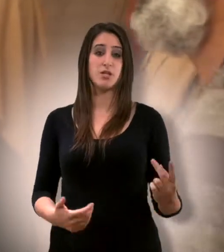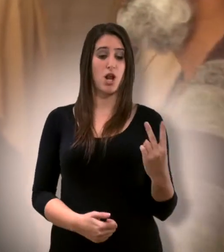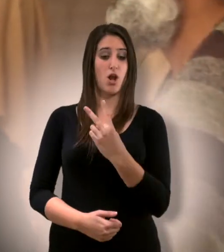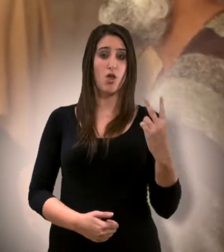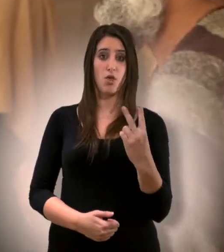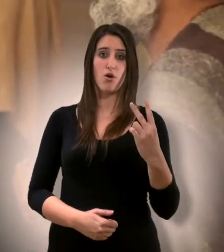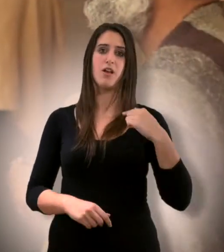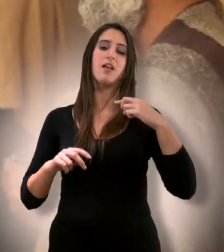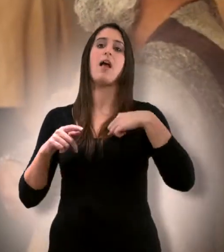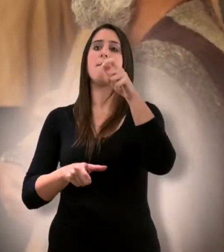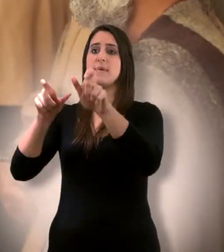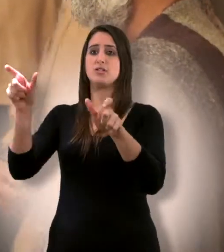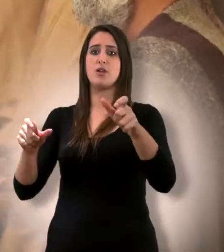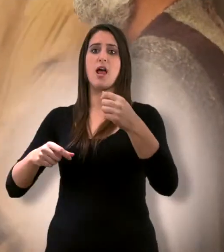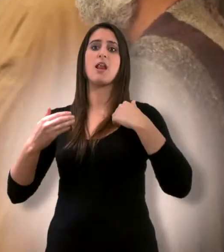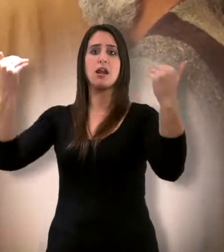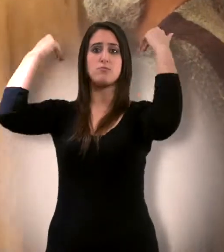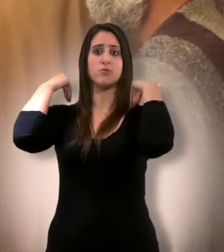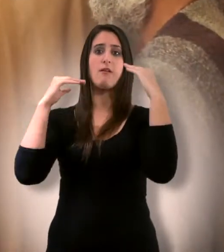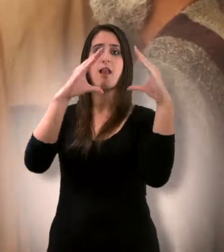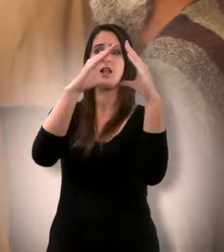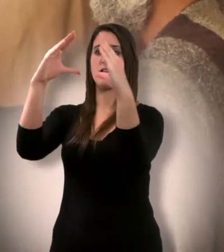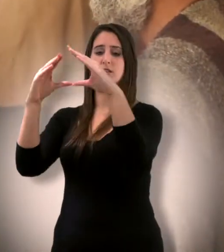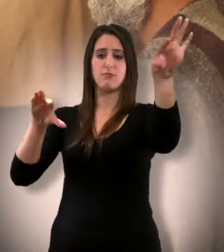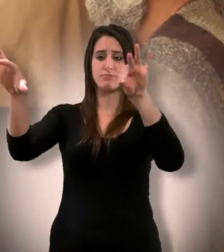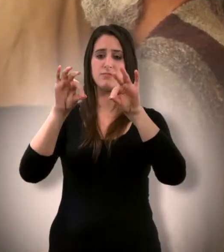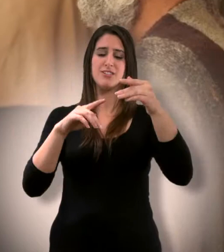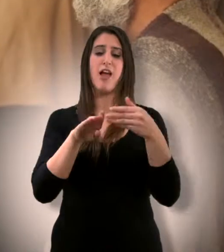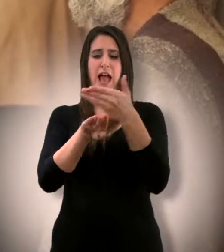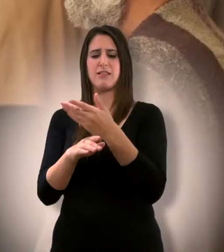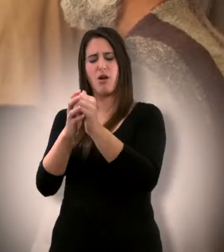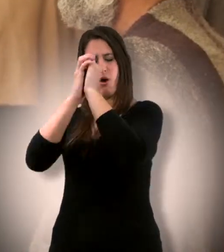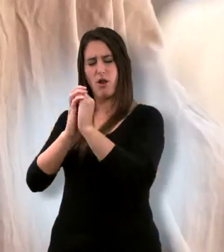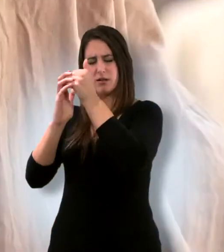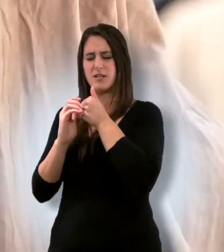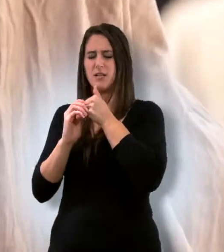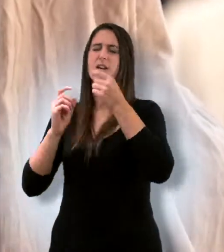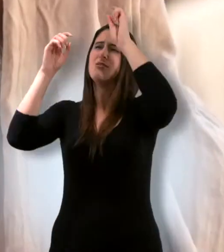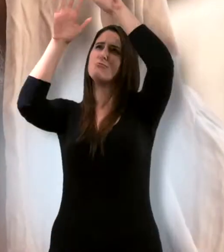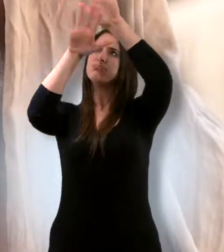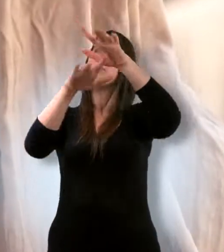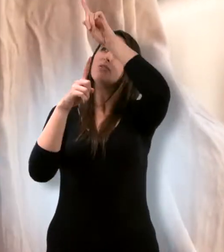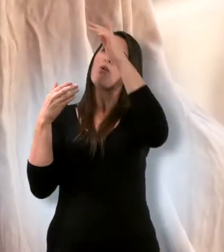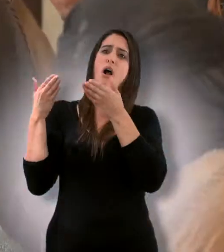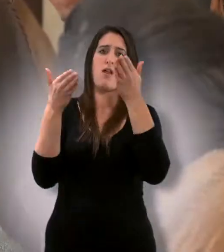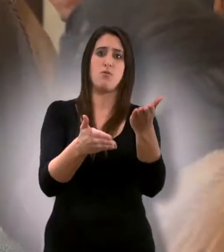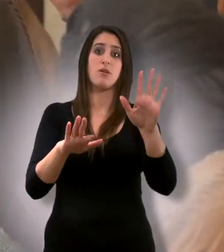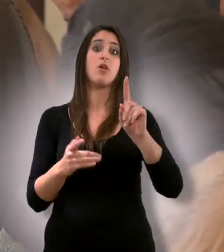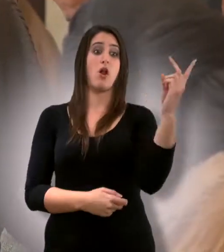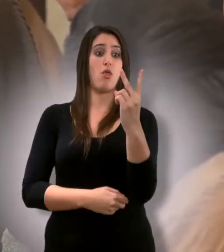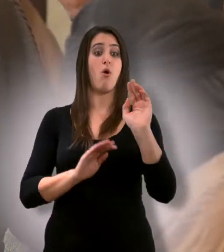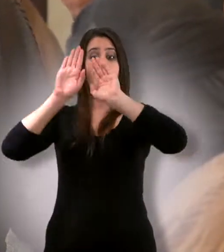Bernabé constituyeron ancianos en cada iglesia, y habiendo orado y ayunado, los encomendaban al Señor. A su